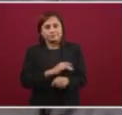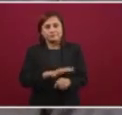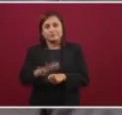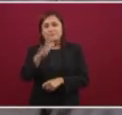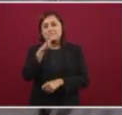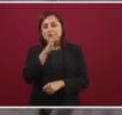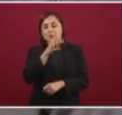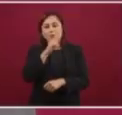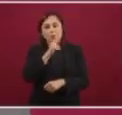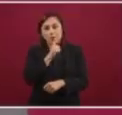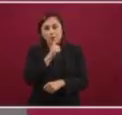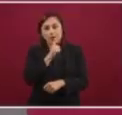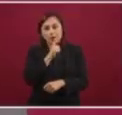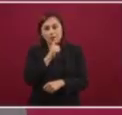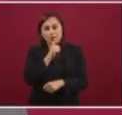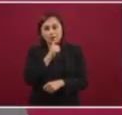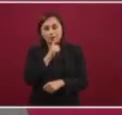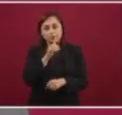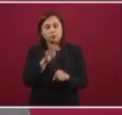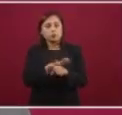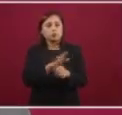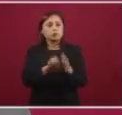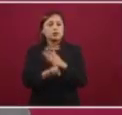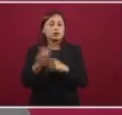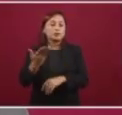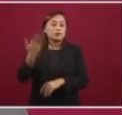como se hizo en algún tiempo,